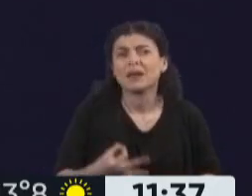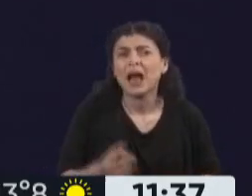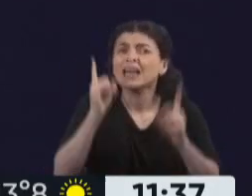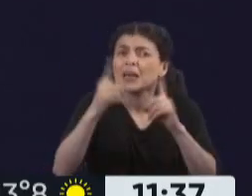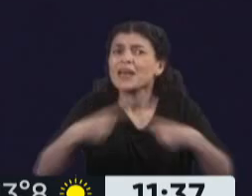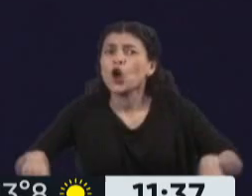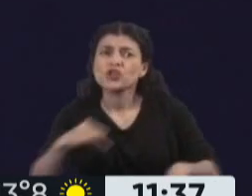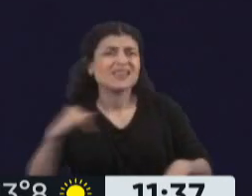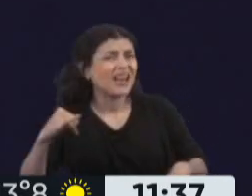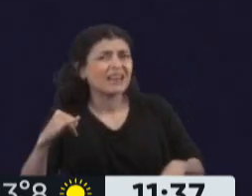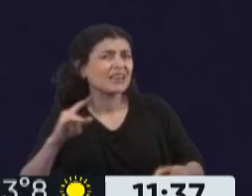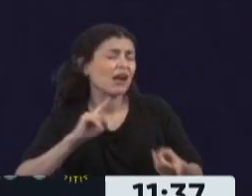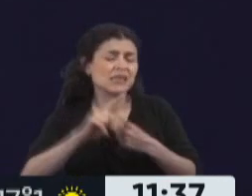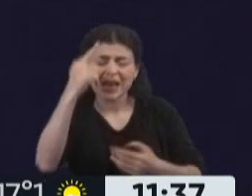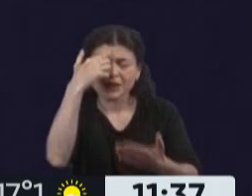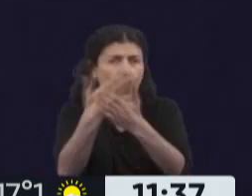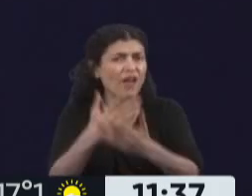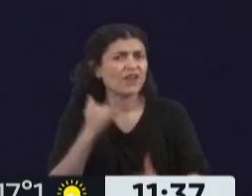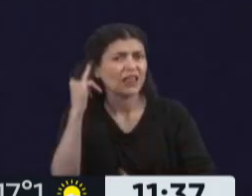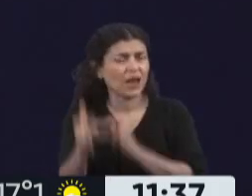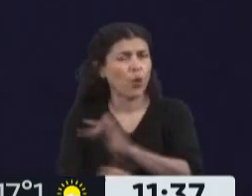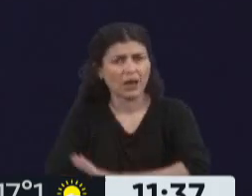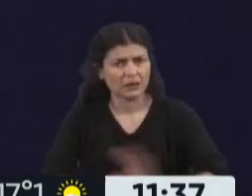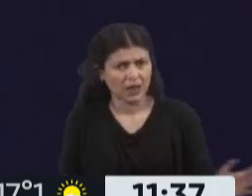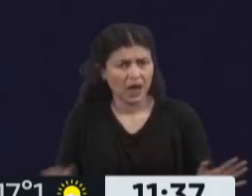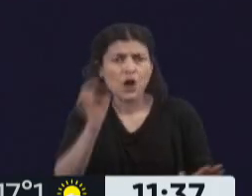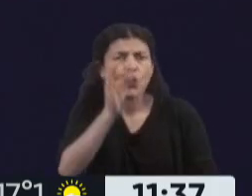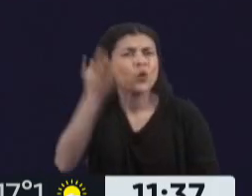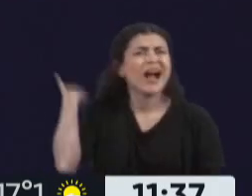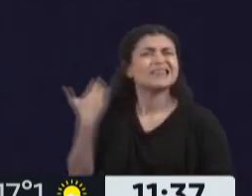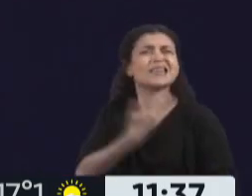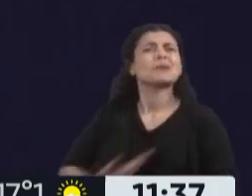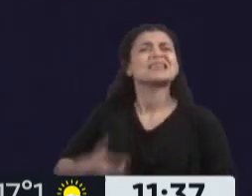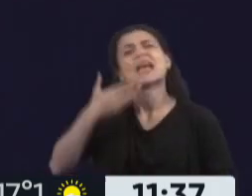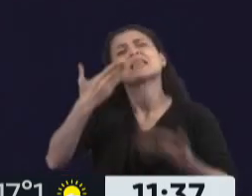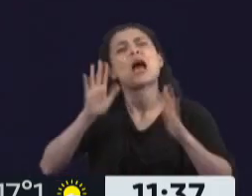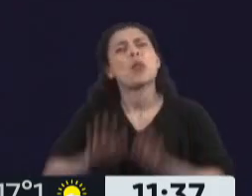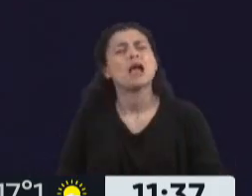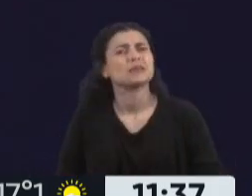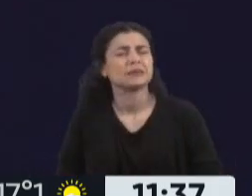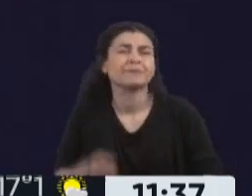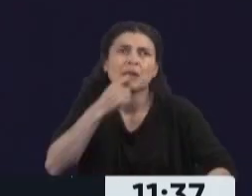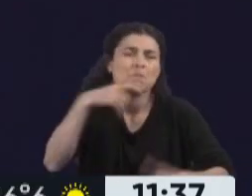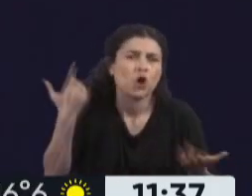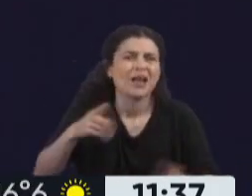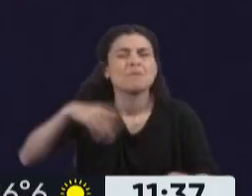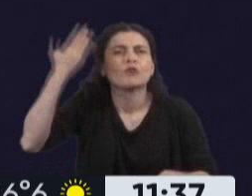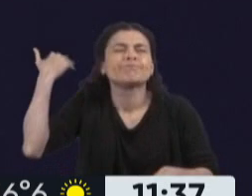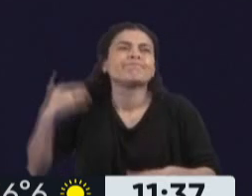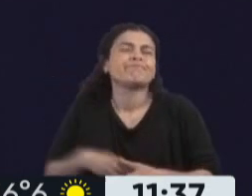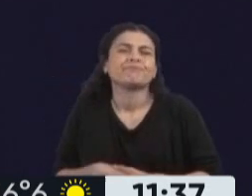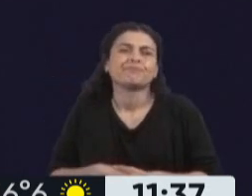¿no? Yo me acuerdo de otros presidentes que iban desde, no sé, me acuerdo